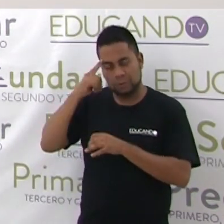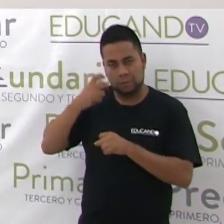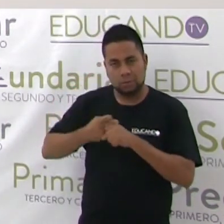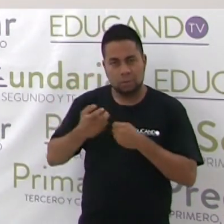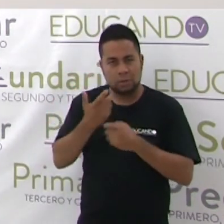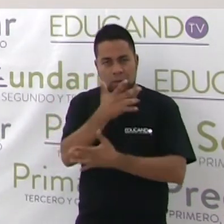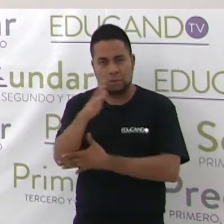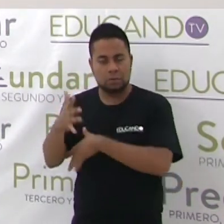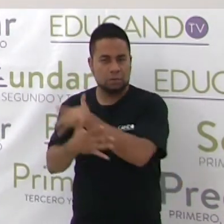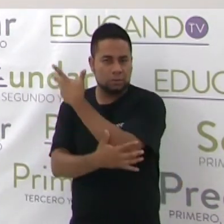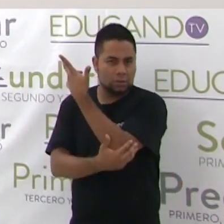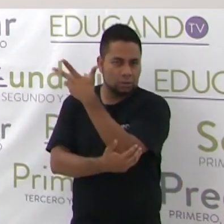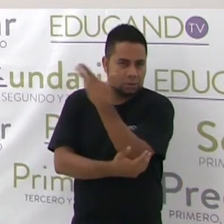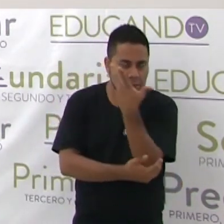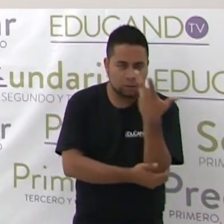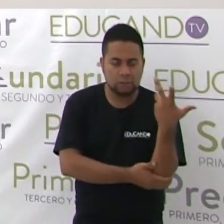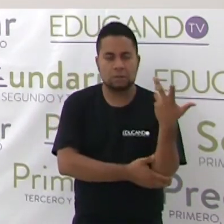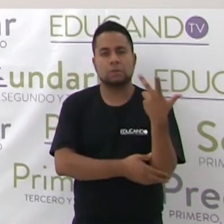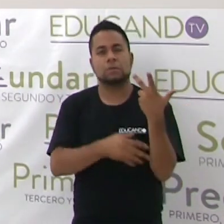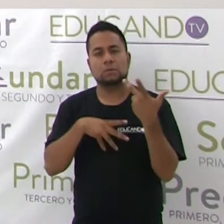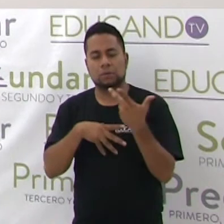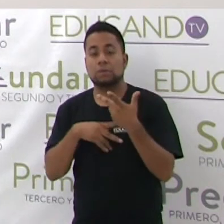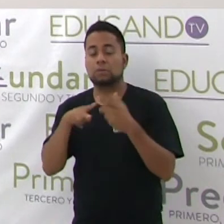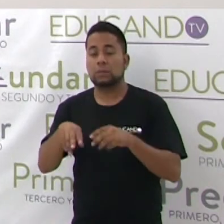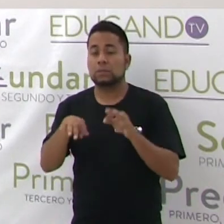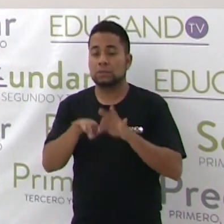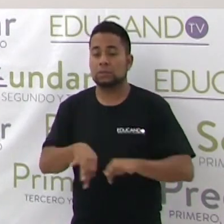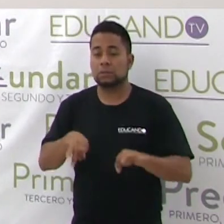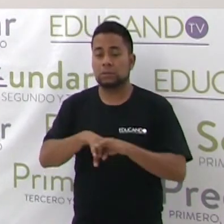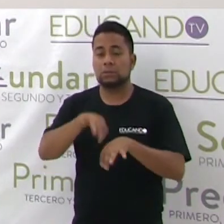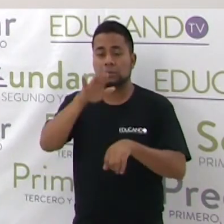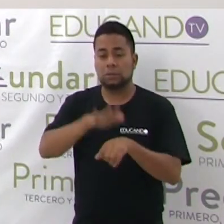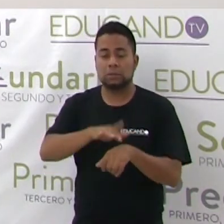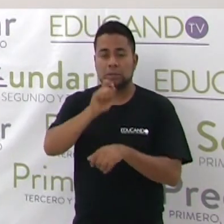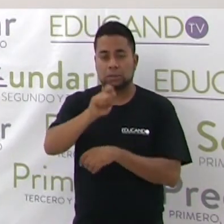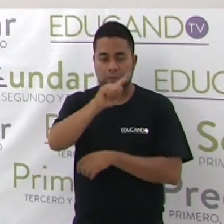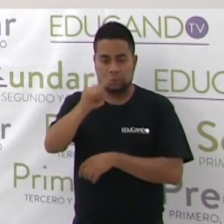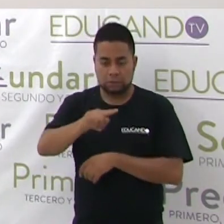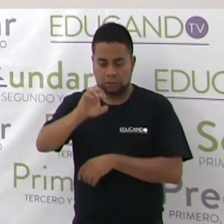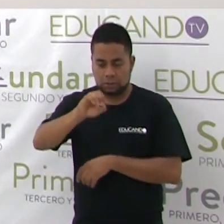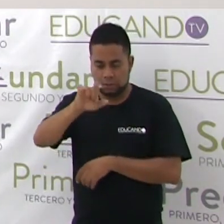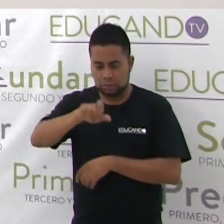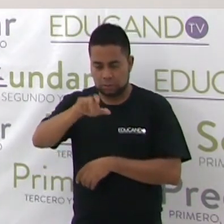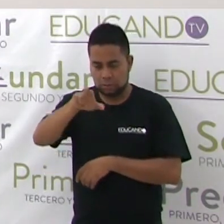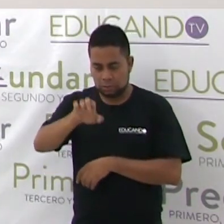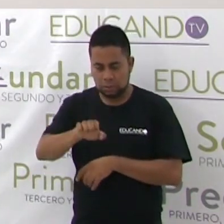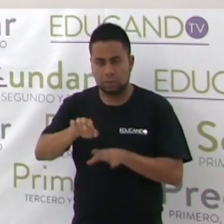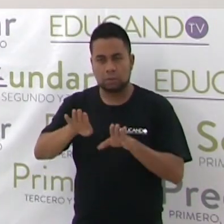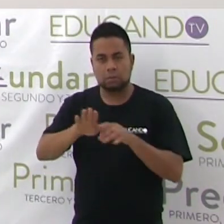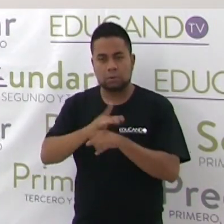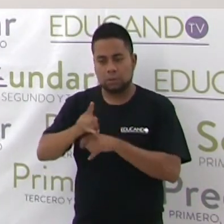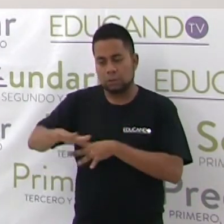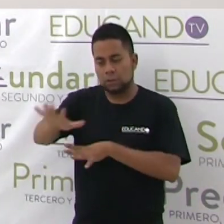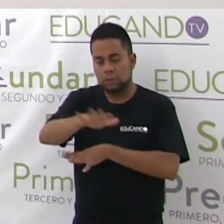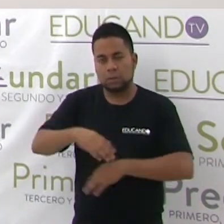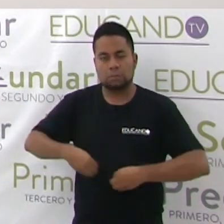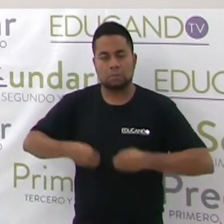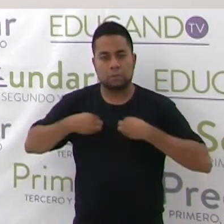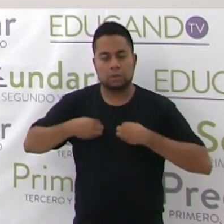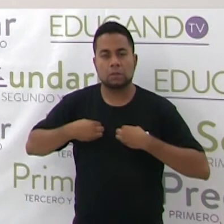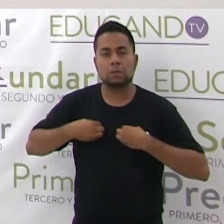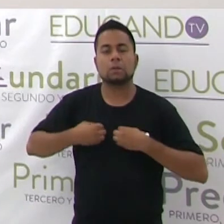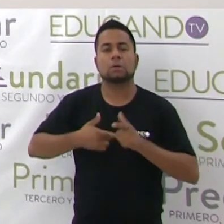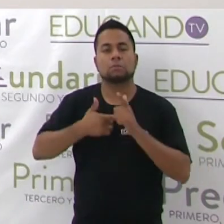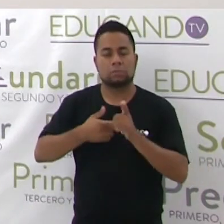boscosa, y nosotros tenemos que tomar muy importante que el zoque, por la forma y el contexto en que se maneja, todavía